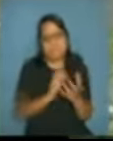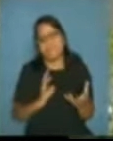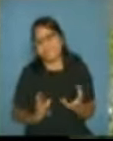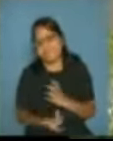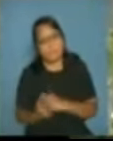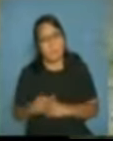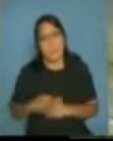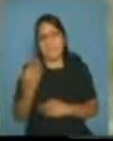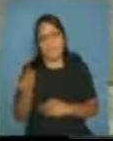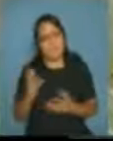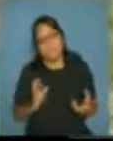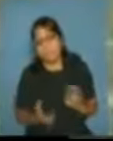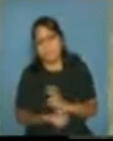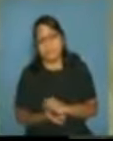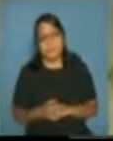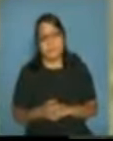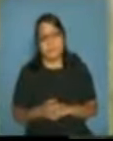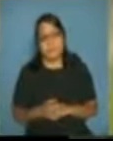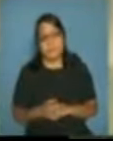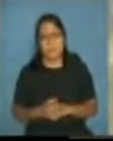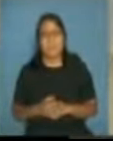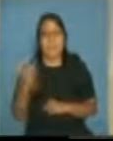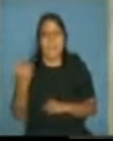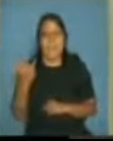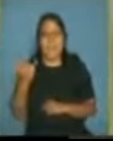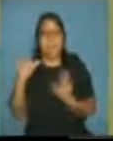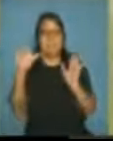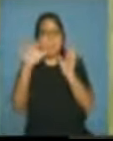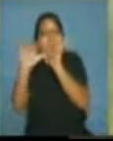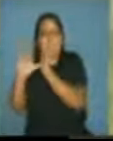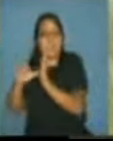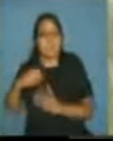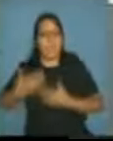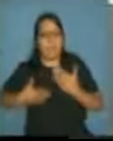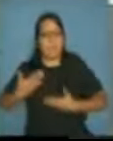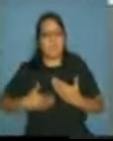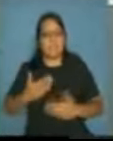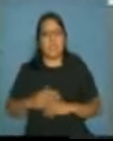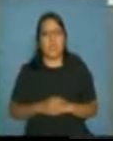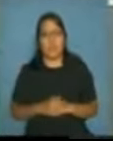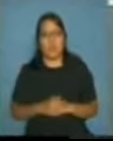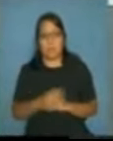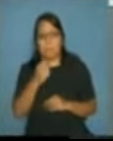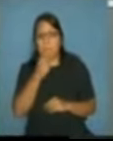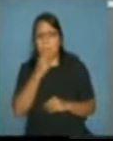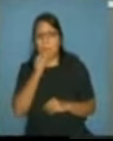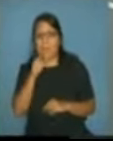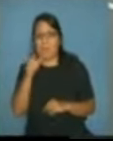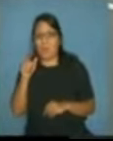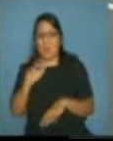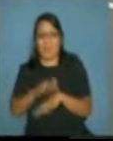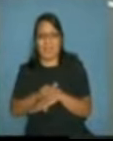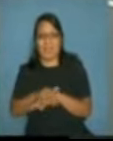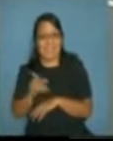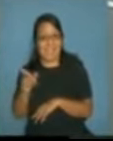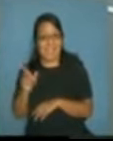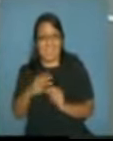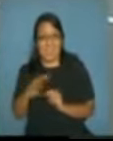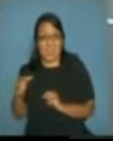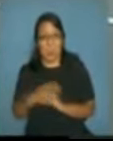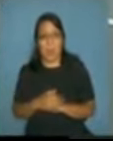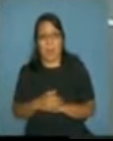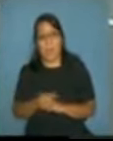Tal cual, algo totalmente evitable. Vos sabés que en los países desarrollados, alguien que hace esa maniobra se lo